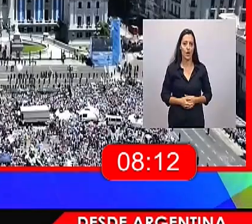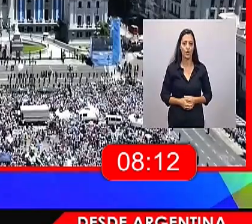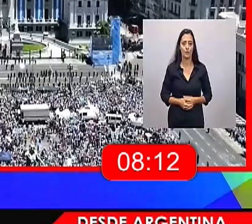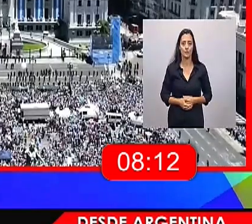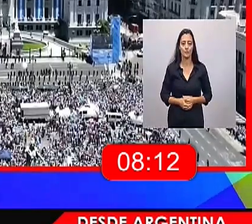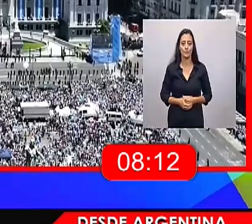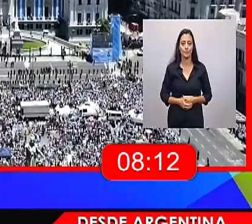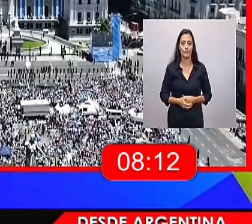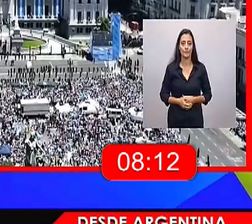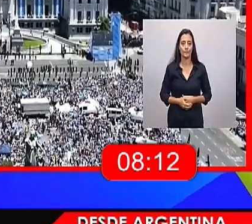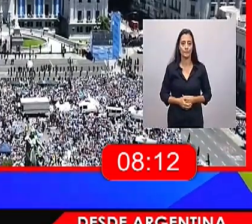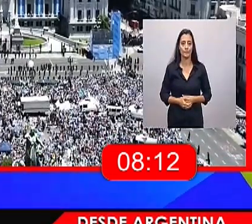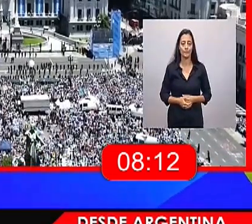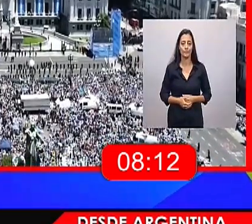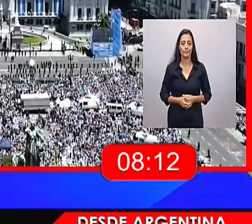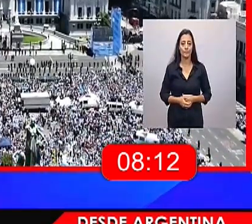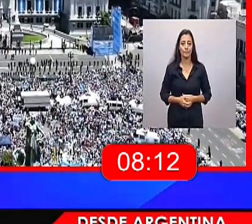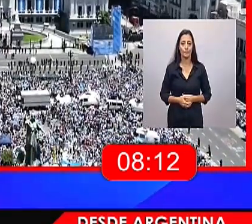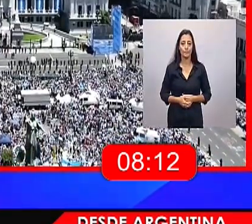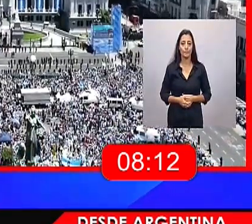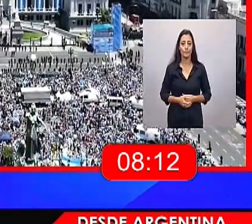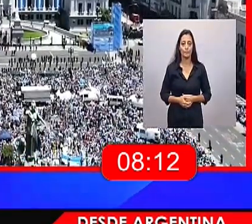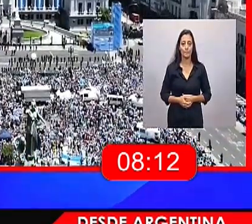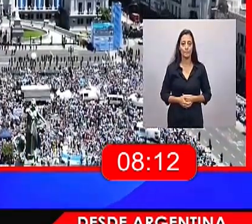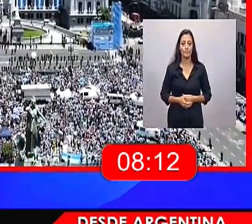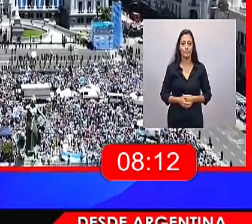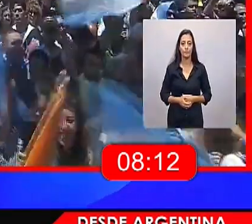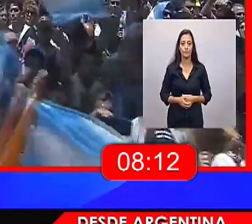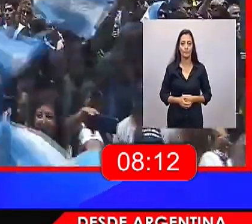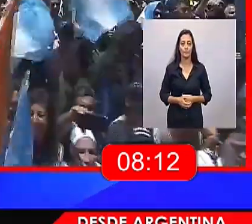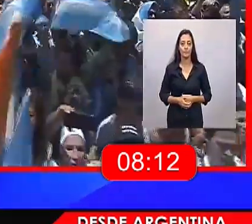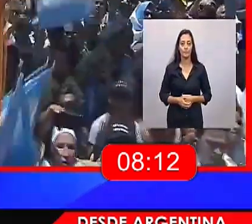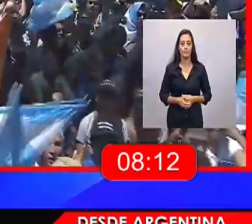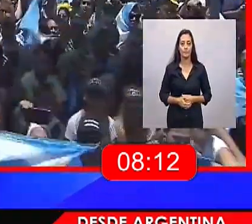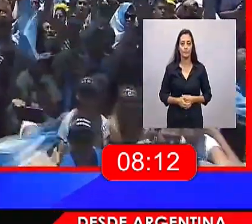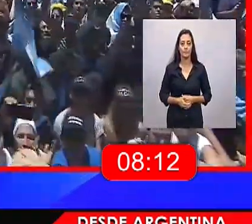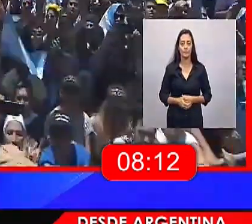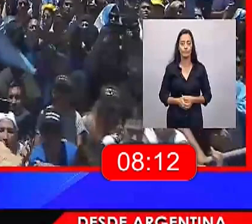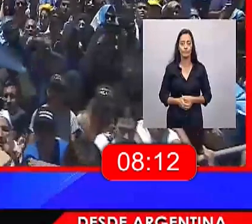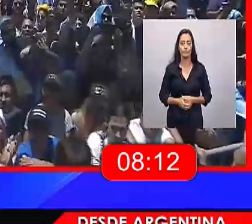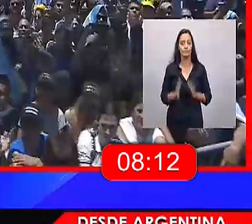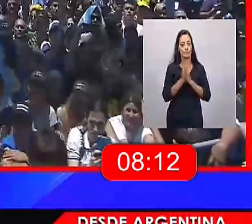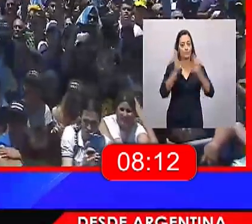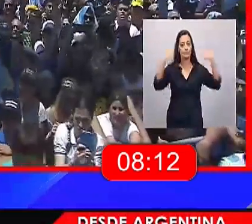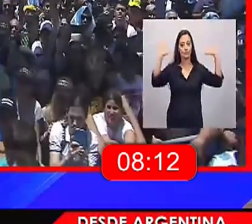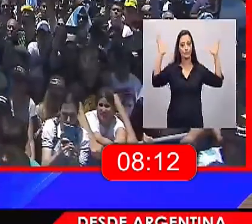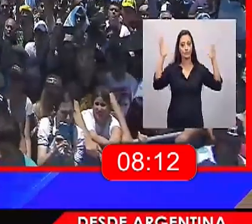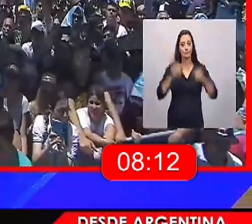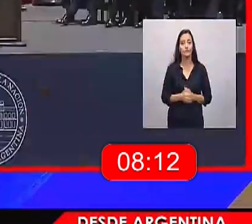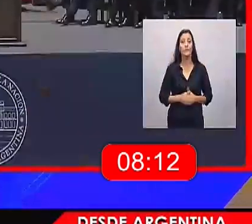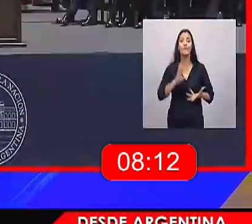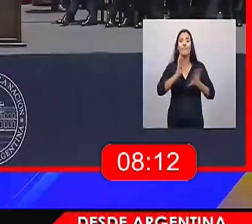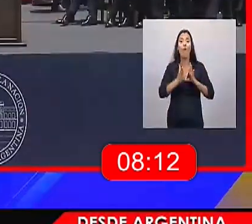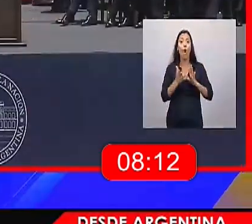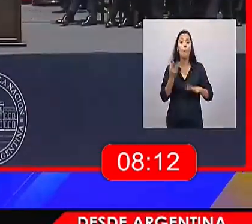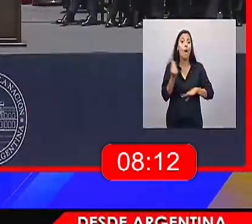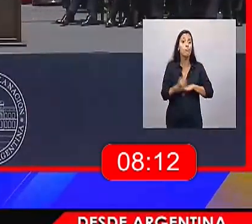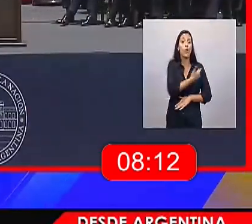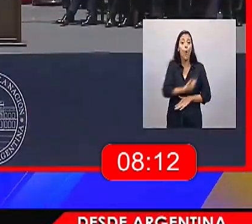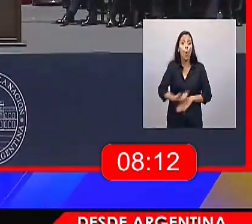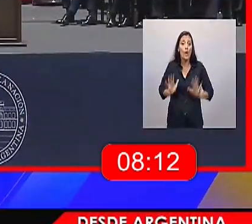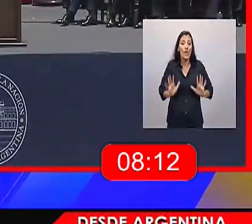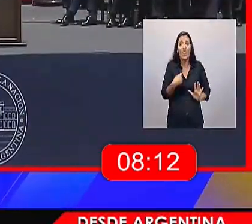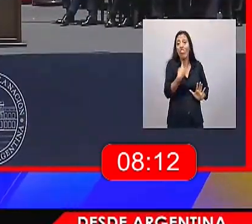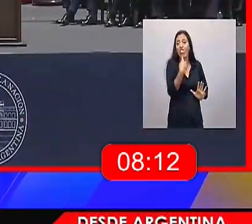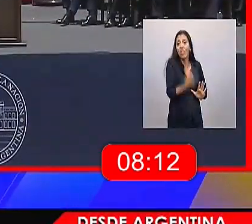de la gente que con menos recursos económicos. En ese sentido, ¿cómo se está